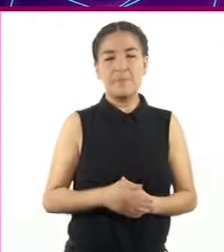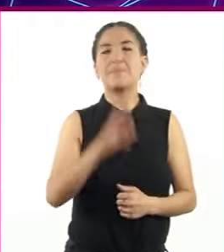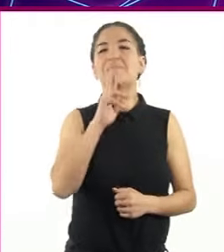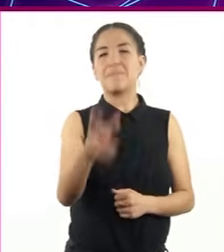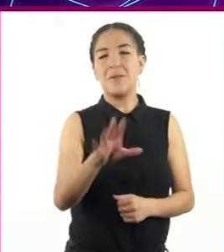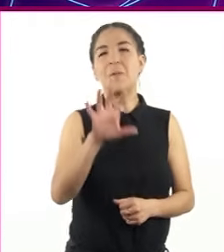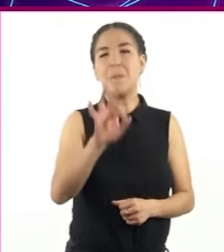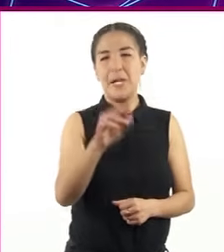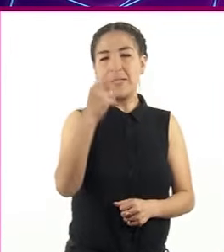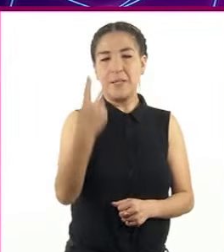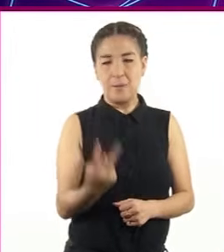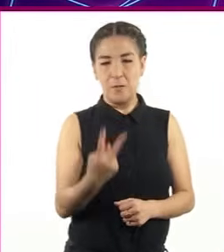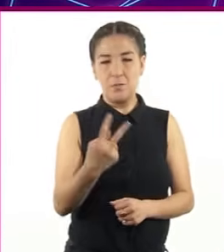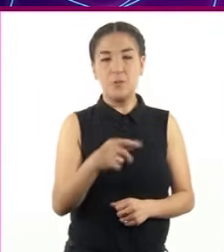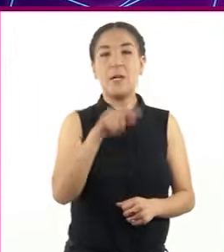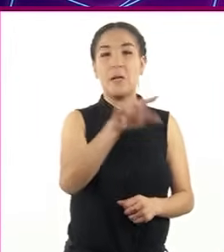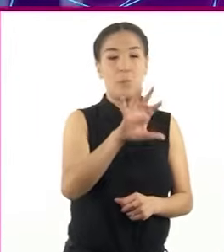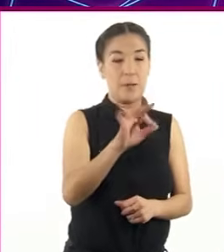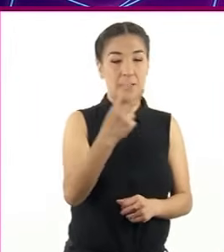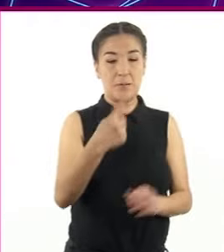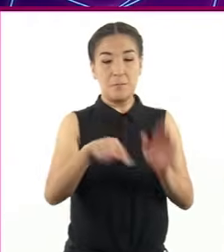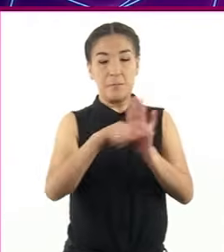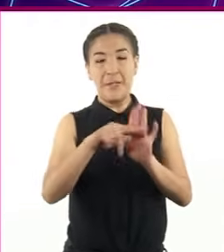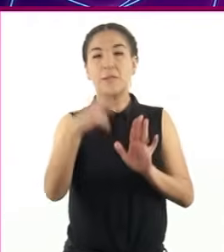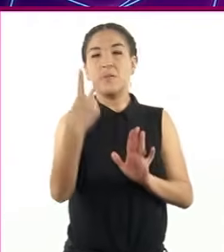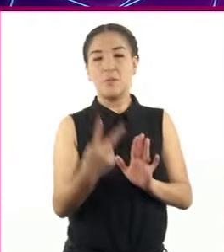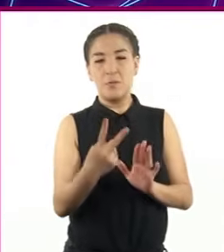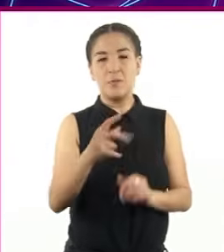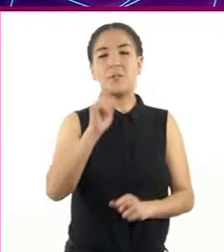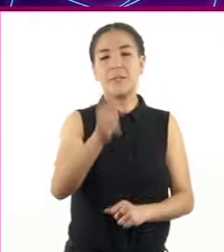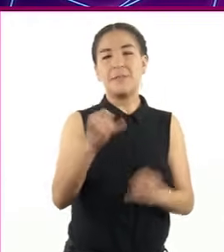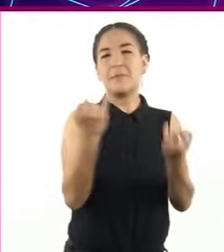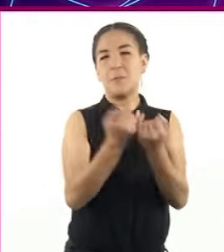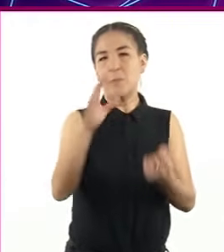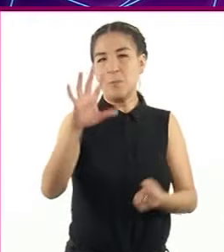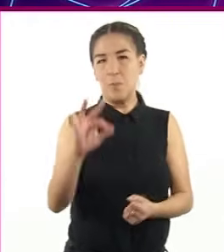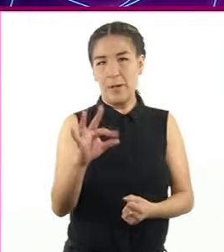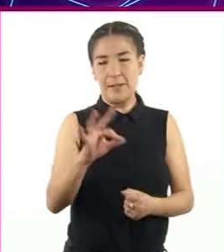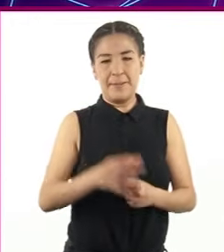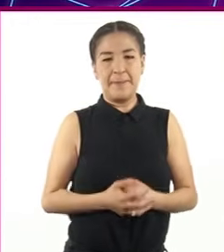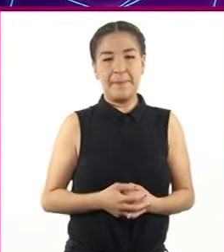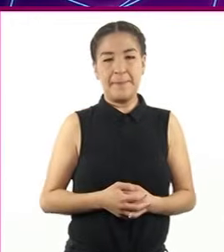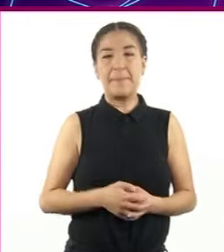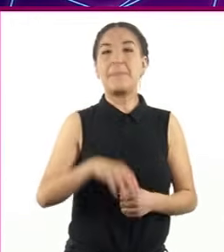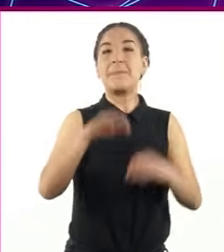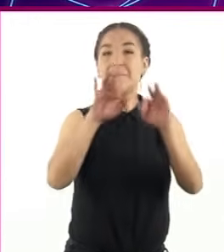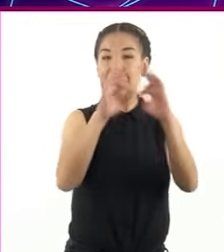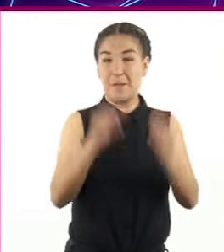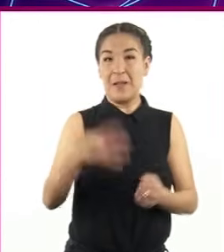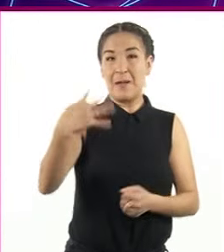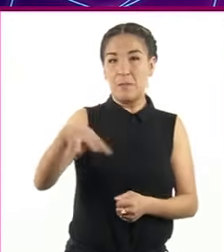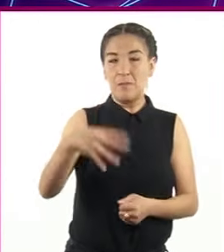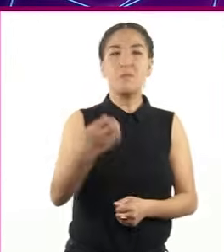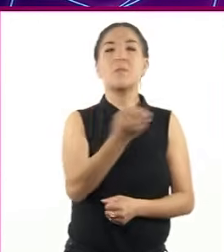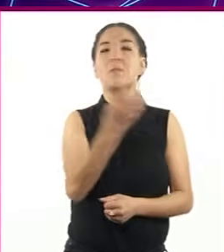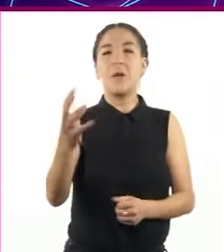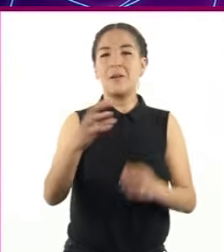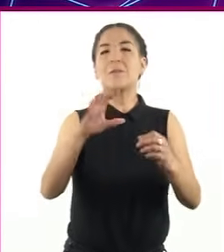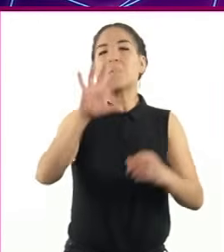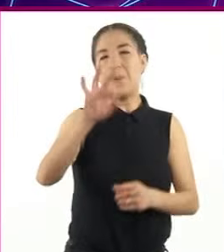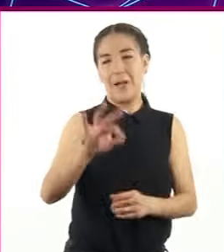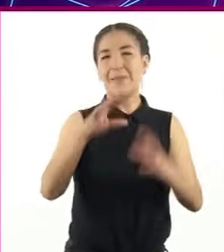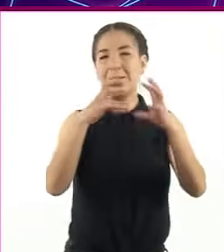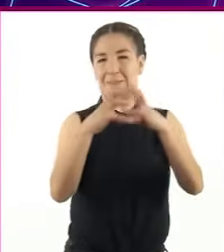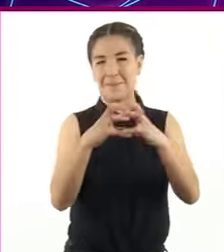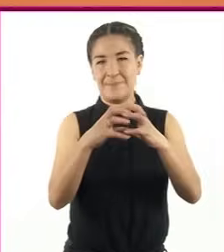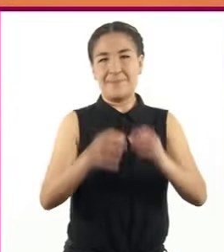42. El resultado de restar 42 menos 2 es igual a 40. Por lo tanto, la figura 14 tendrá 40